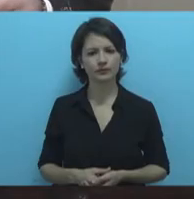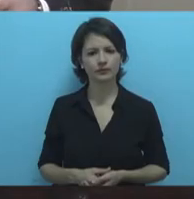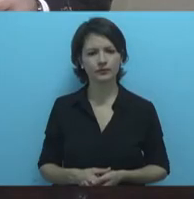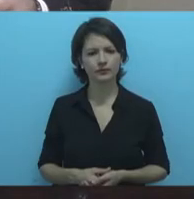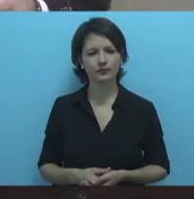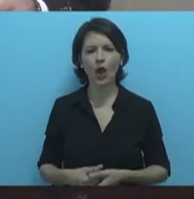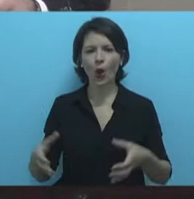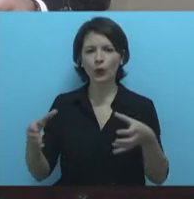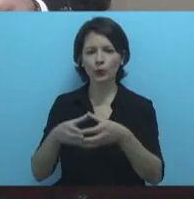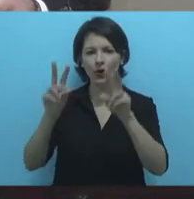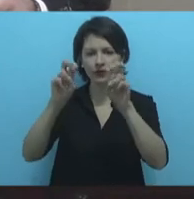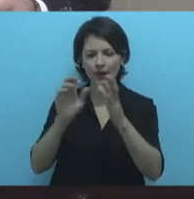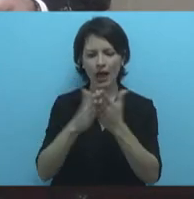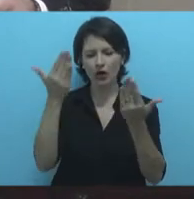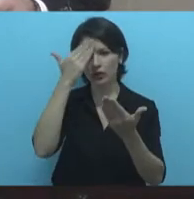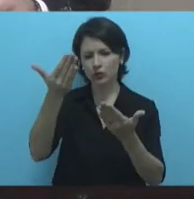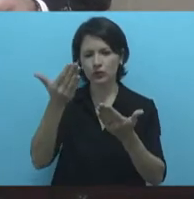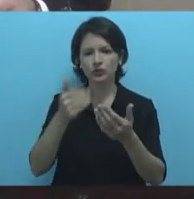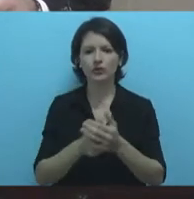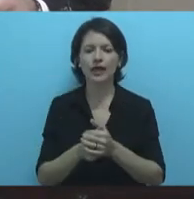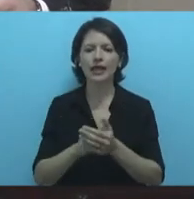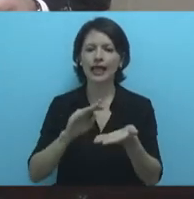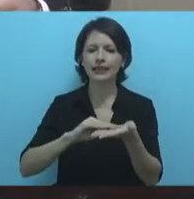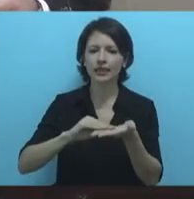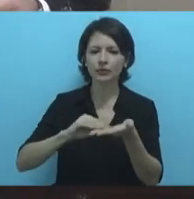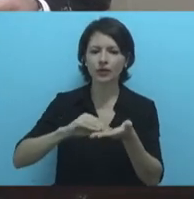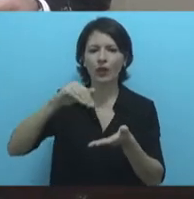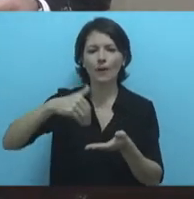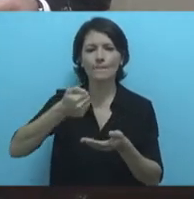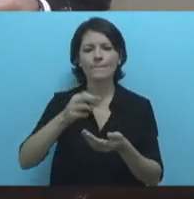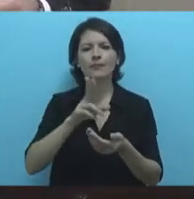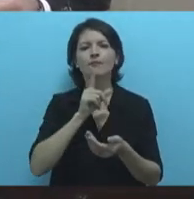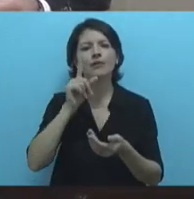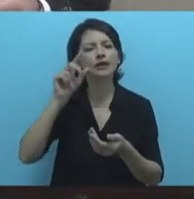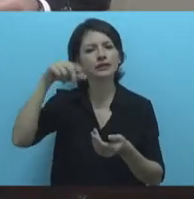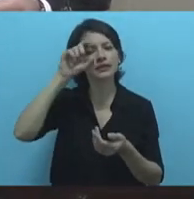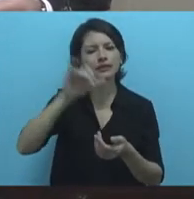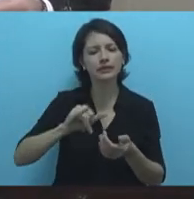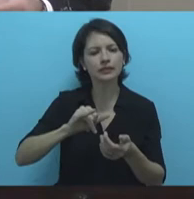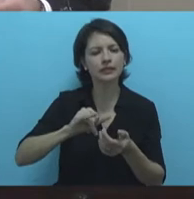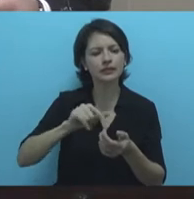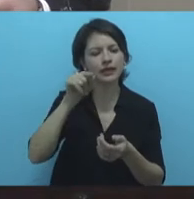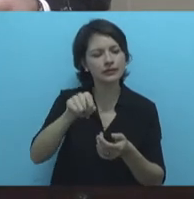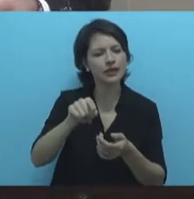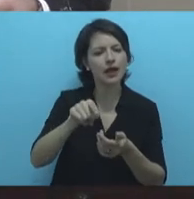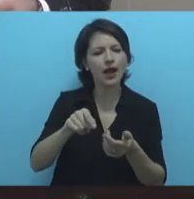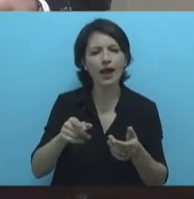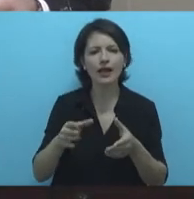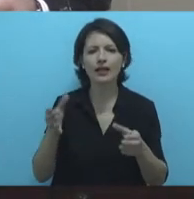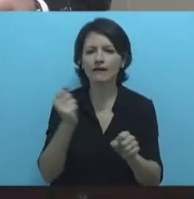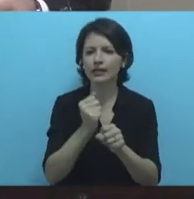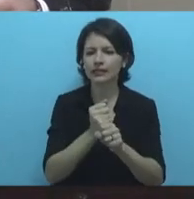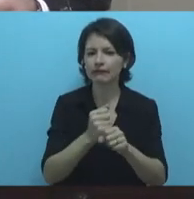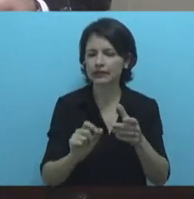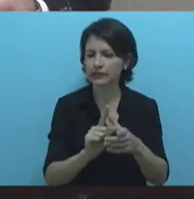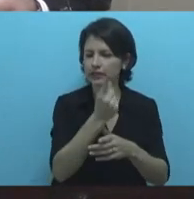de asuntos constitucionales notifica el cuerpo que el señor diputado óscar martínez será el coordinador del observatorio de víctima del delito que funcionará